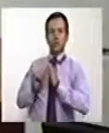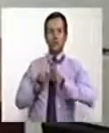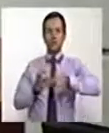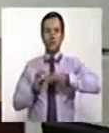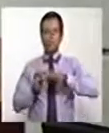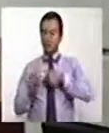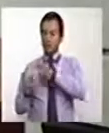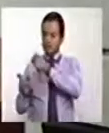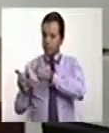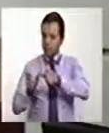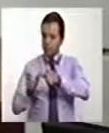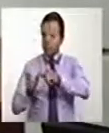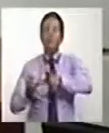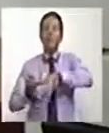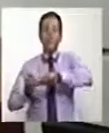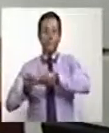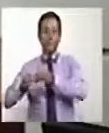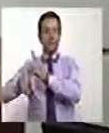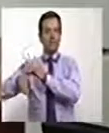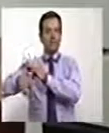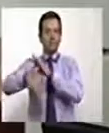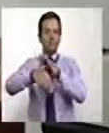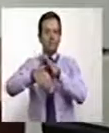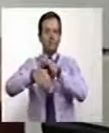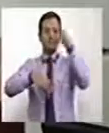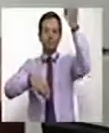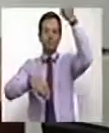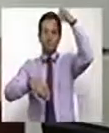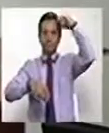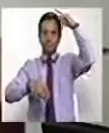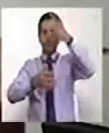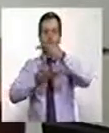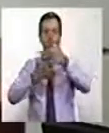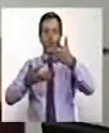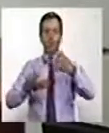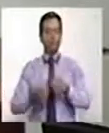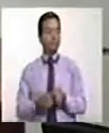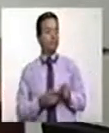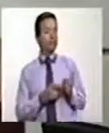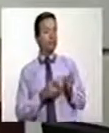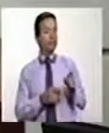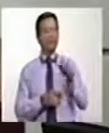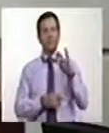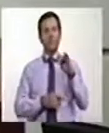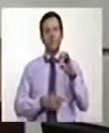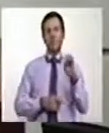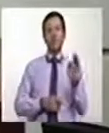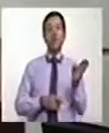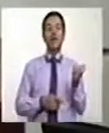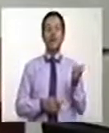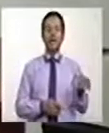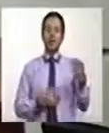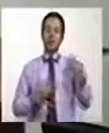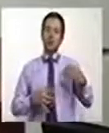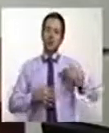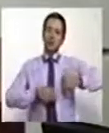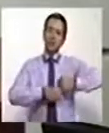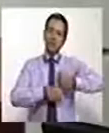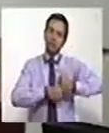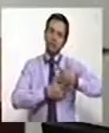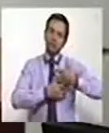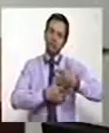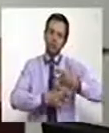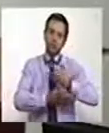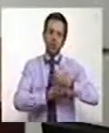colaboradores. Que el doctor Fabio Echeverri Correa, hombre generoso, trabajador, analítico y agudo en